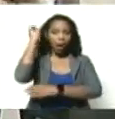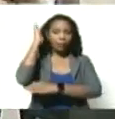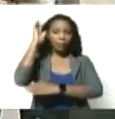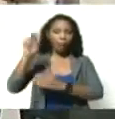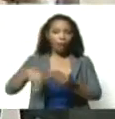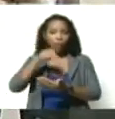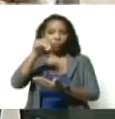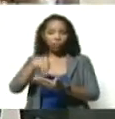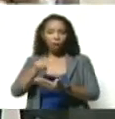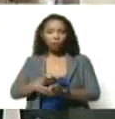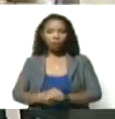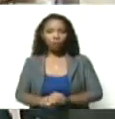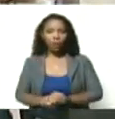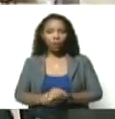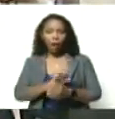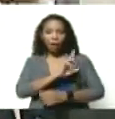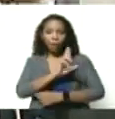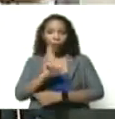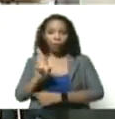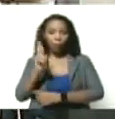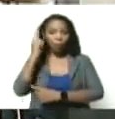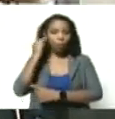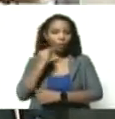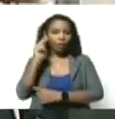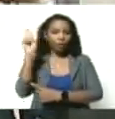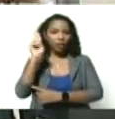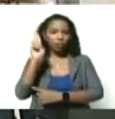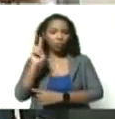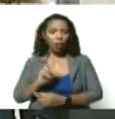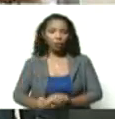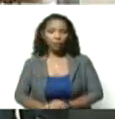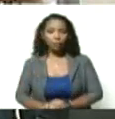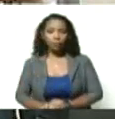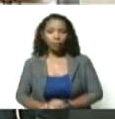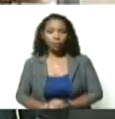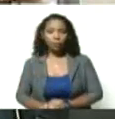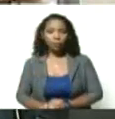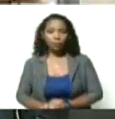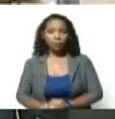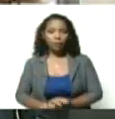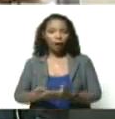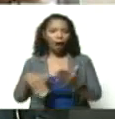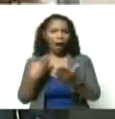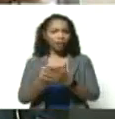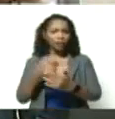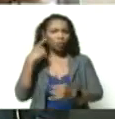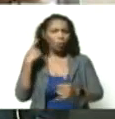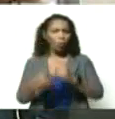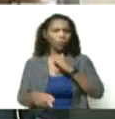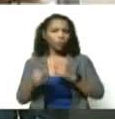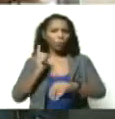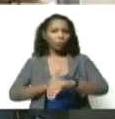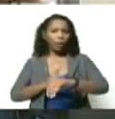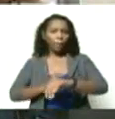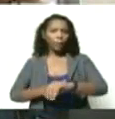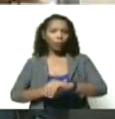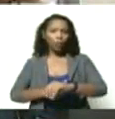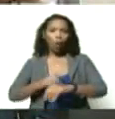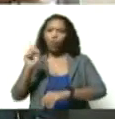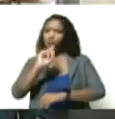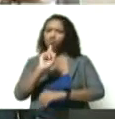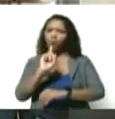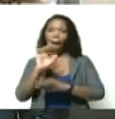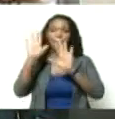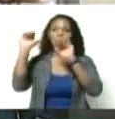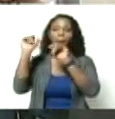Asamblea Nacional de la República Bolivariana de Venezuela, hasta su última morada. No es un